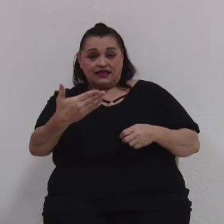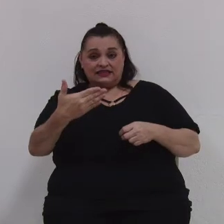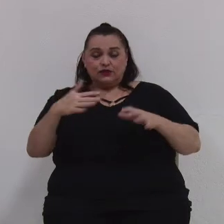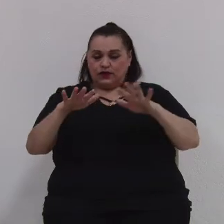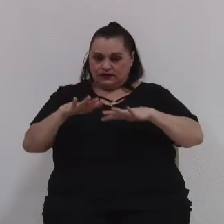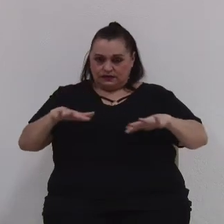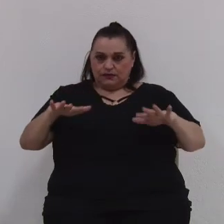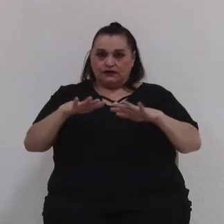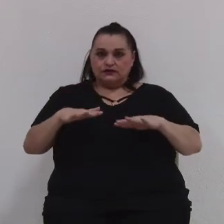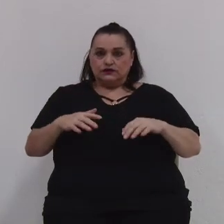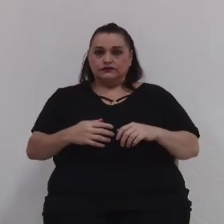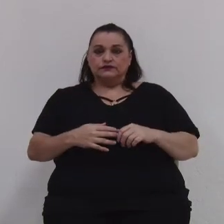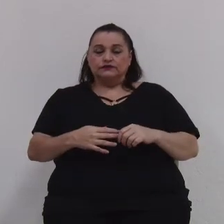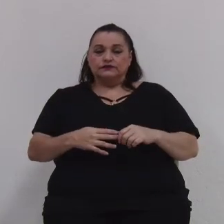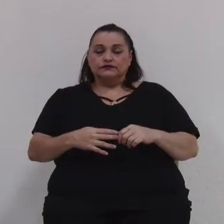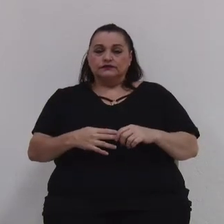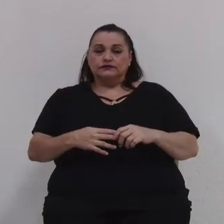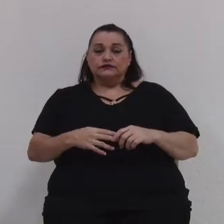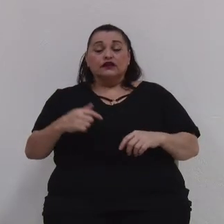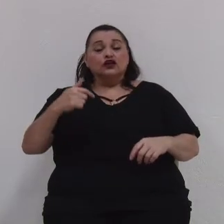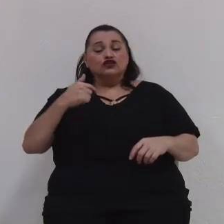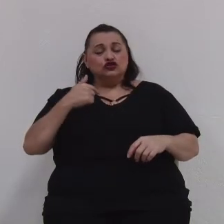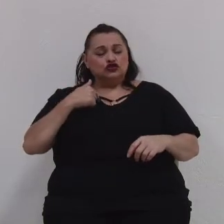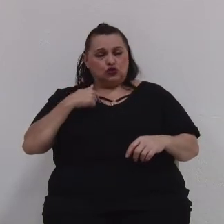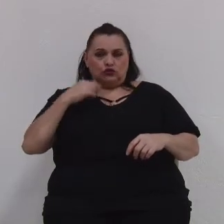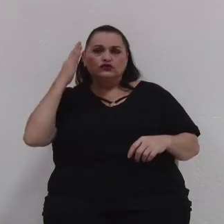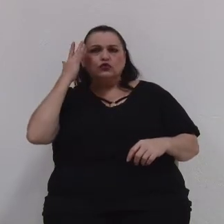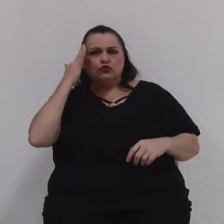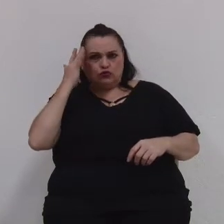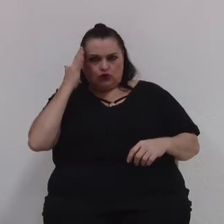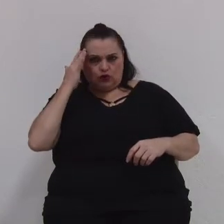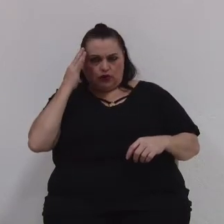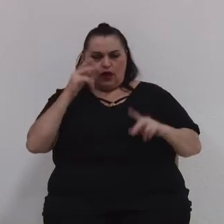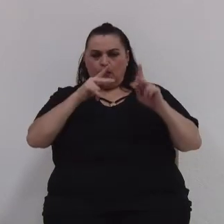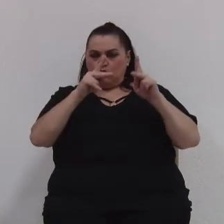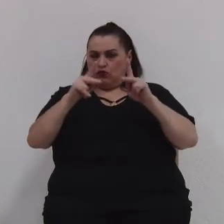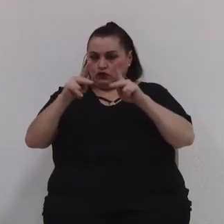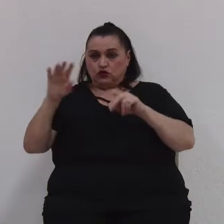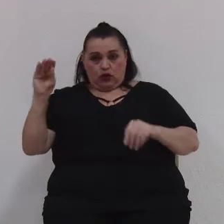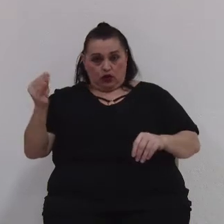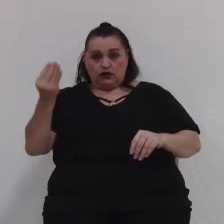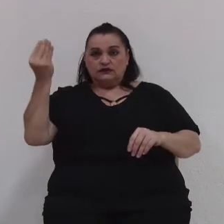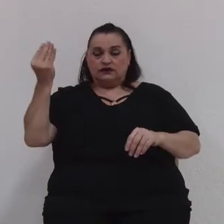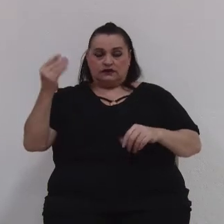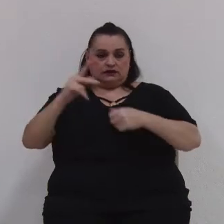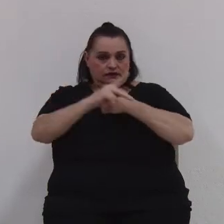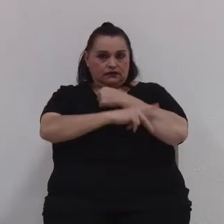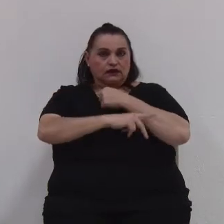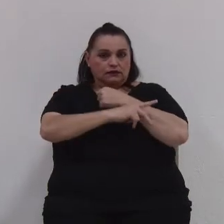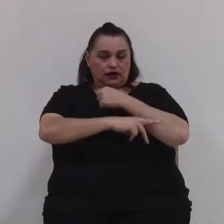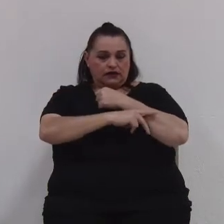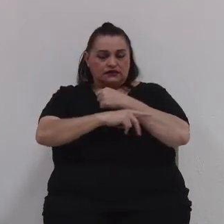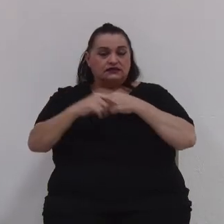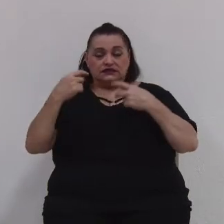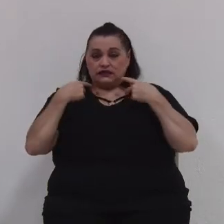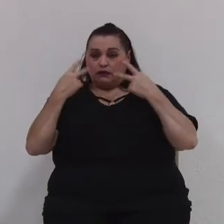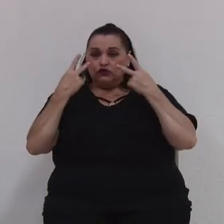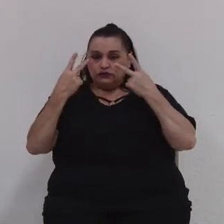espacio. Yo estoy sumamente preocupada por la población adolescente del país. Estamos